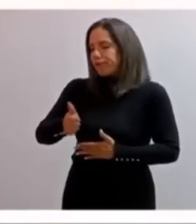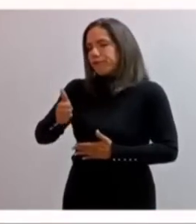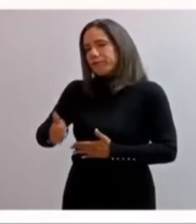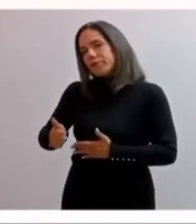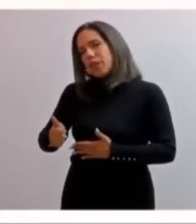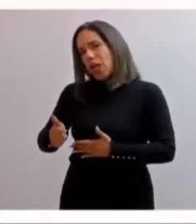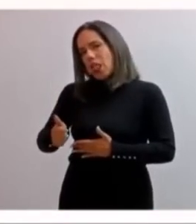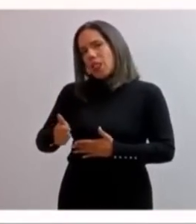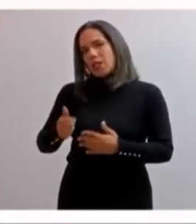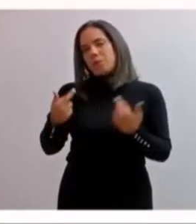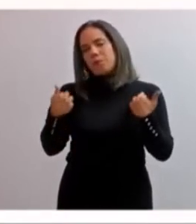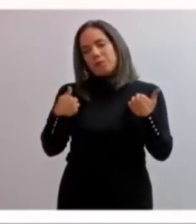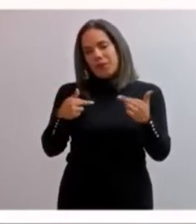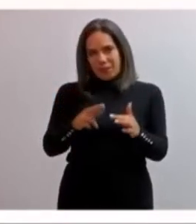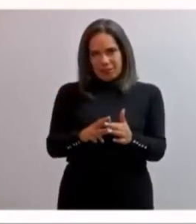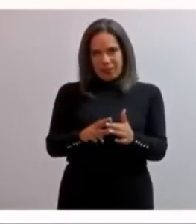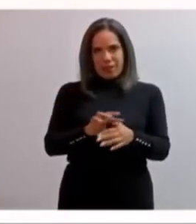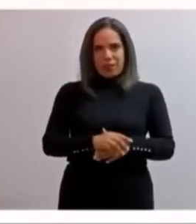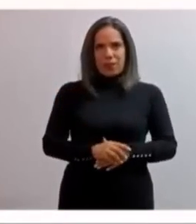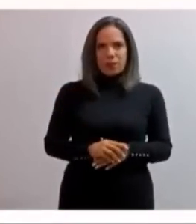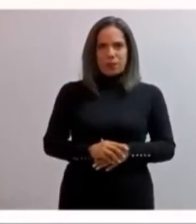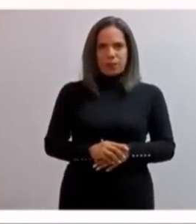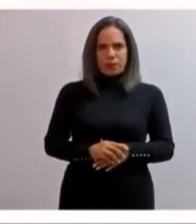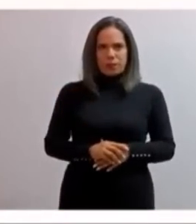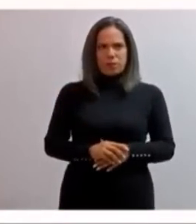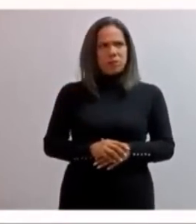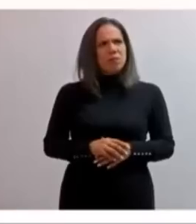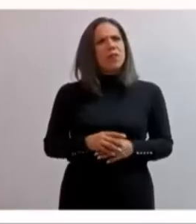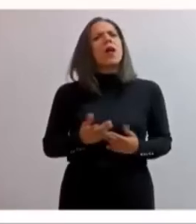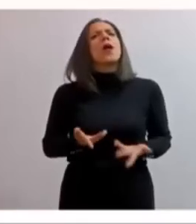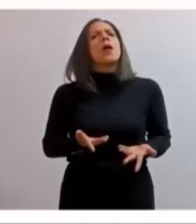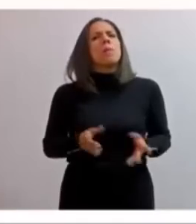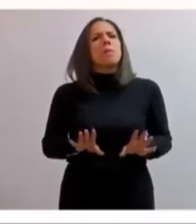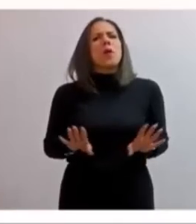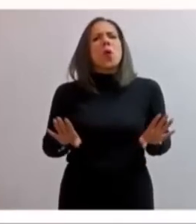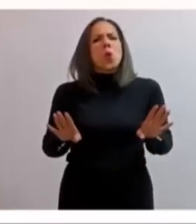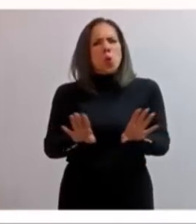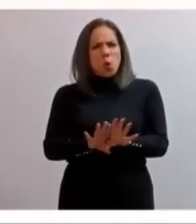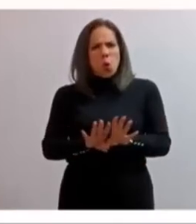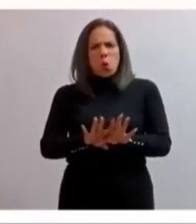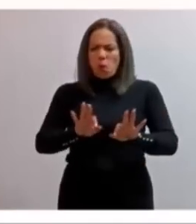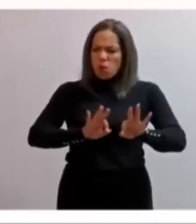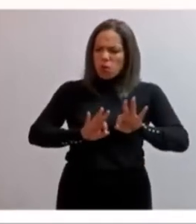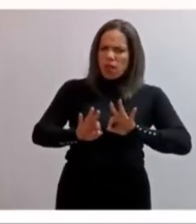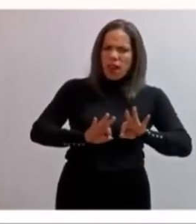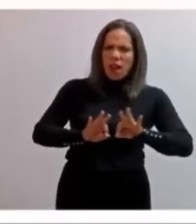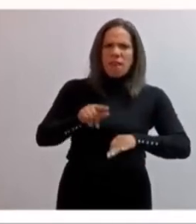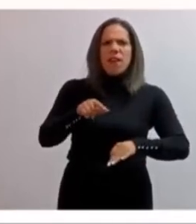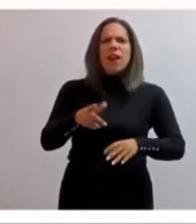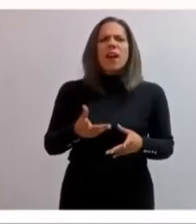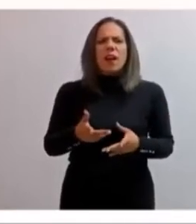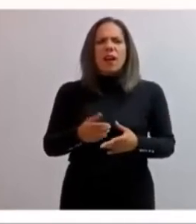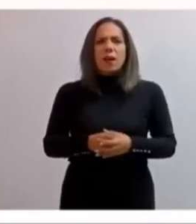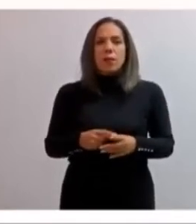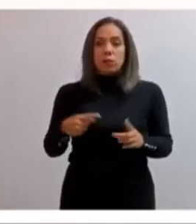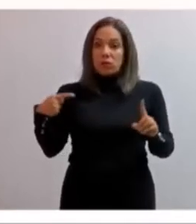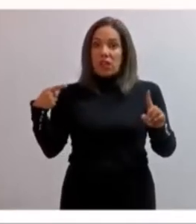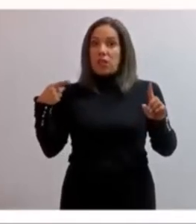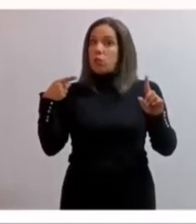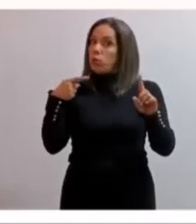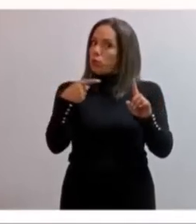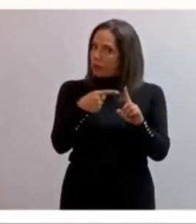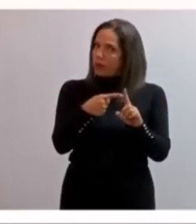sea, el tema, cómo trabajamos la integración, me queda muy claro que es un reto que